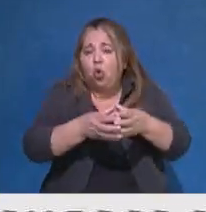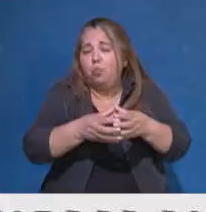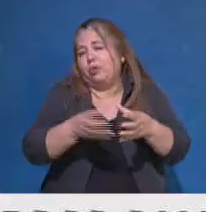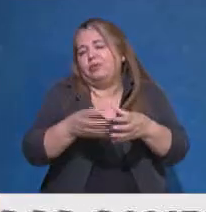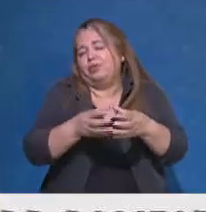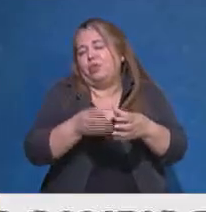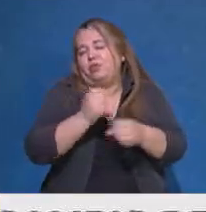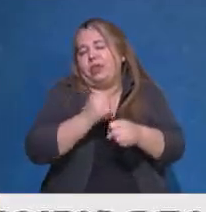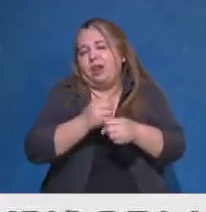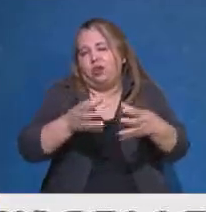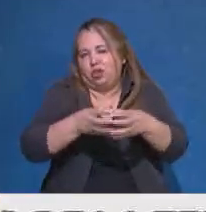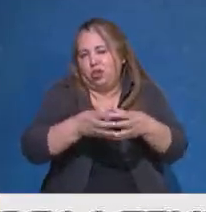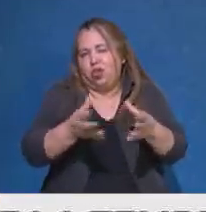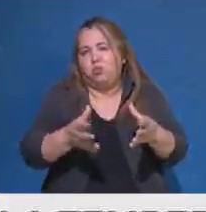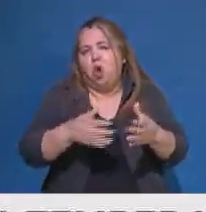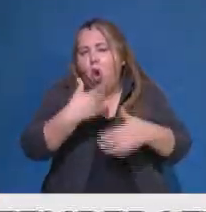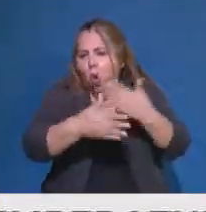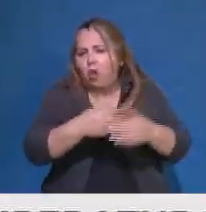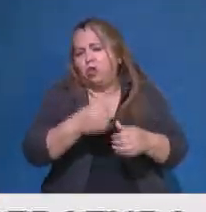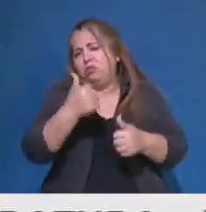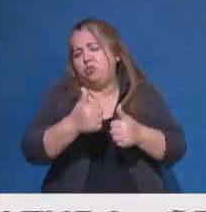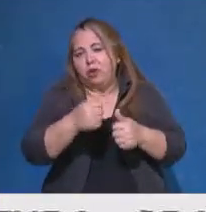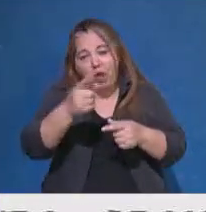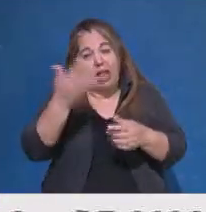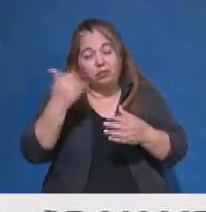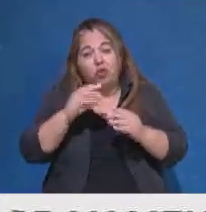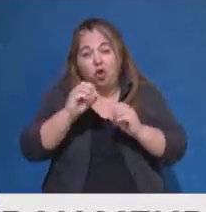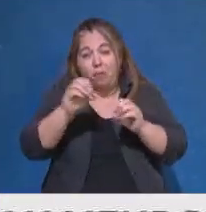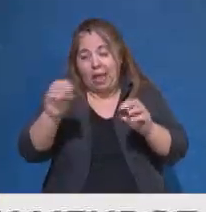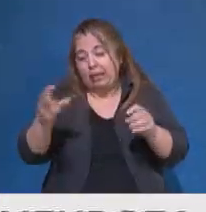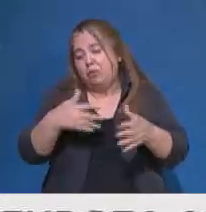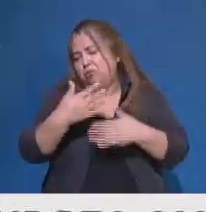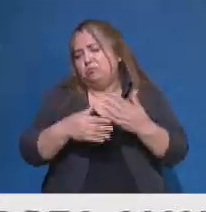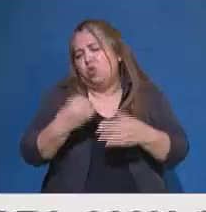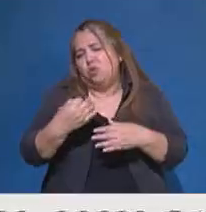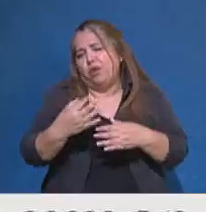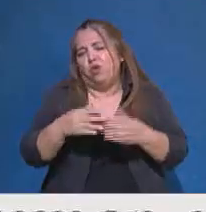y bueno, grandes jugadores como vos venís nombrando.